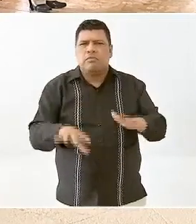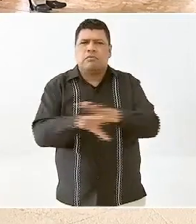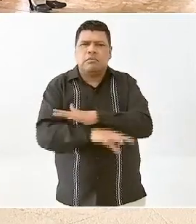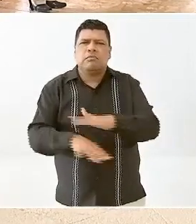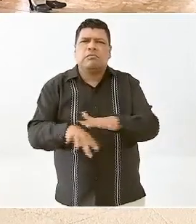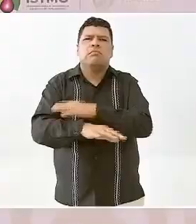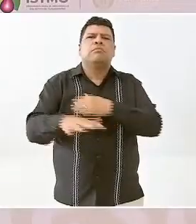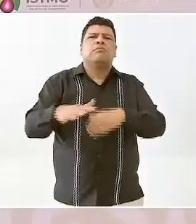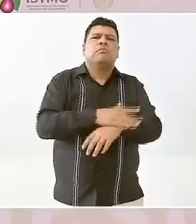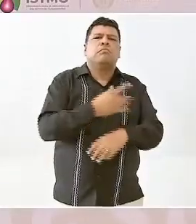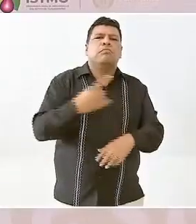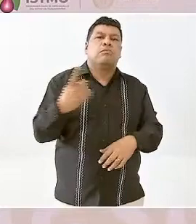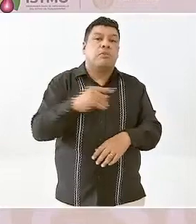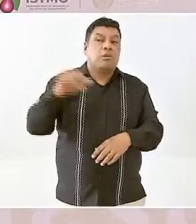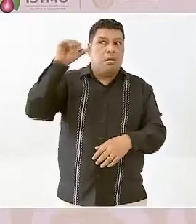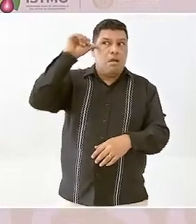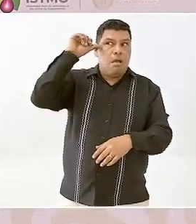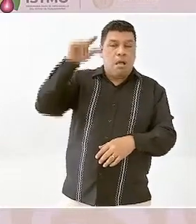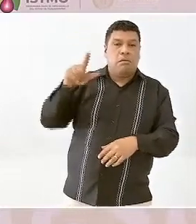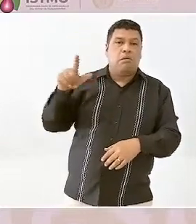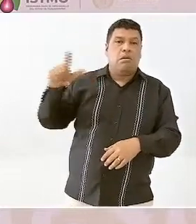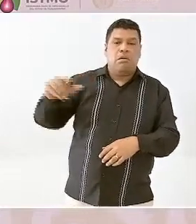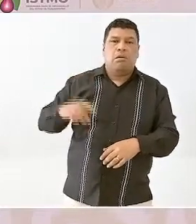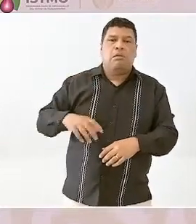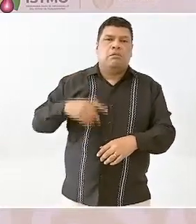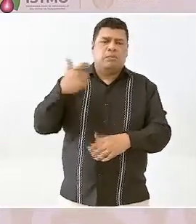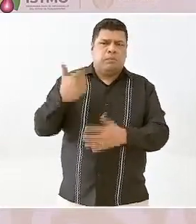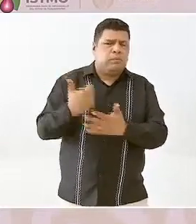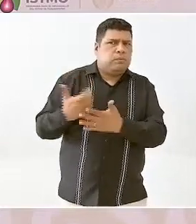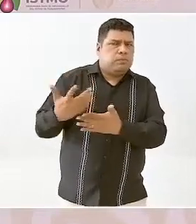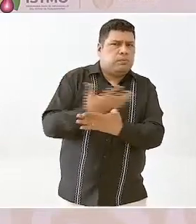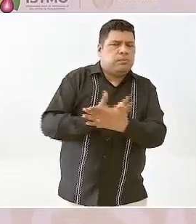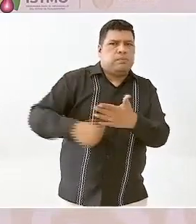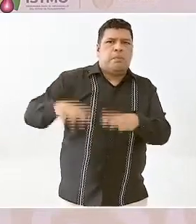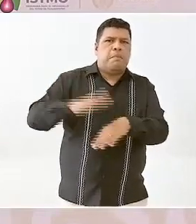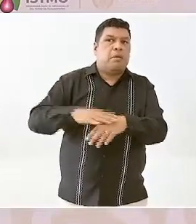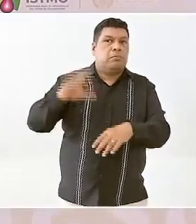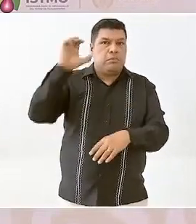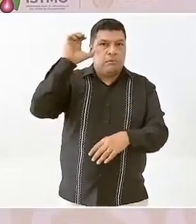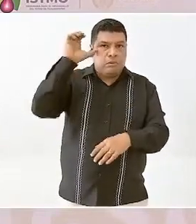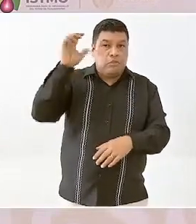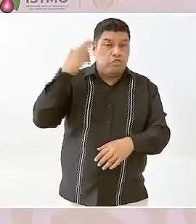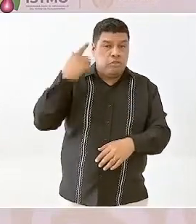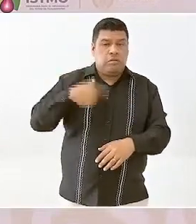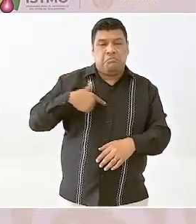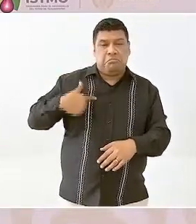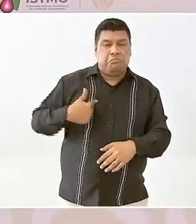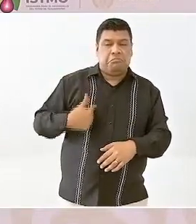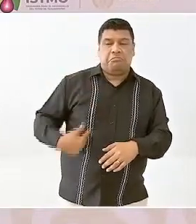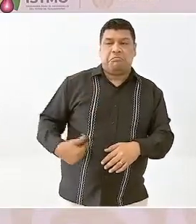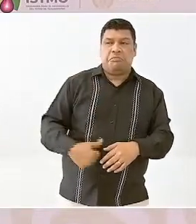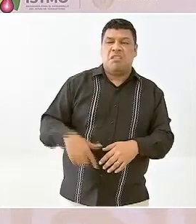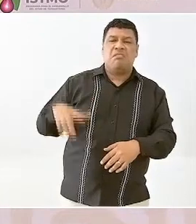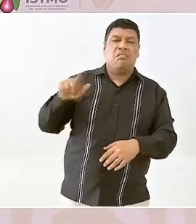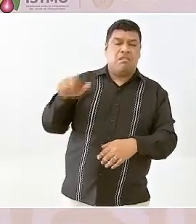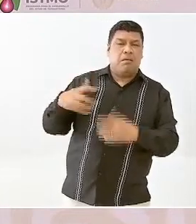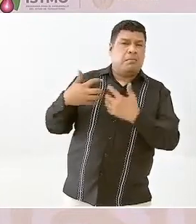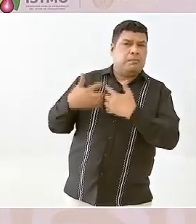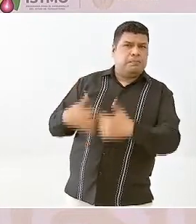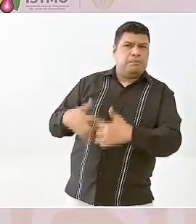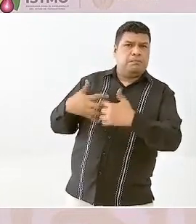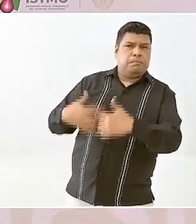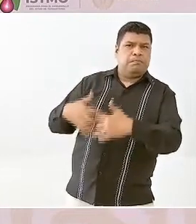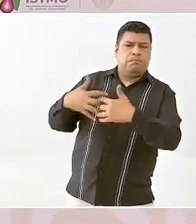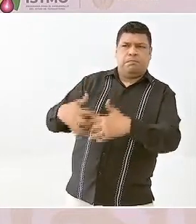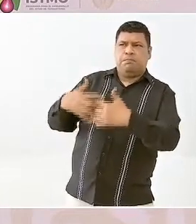crecimiento económico de Asia, en particular de China, que se convirtió en la fábrica